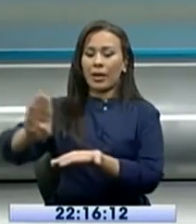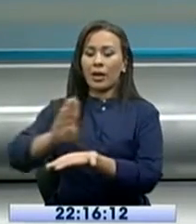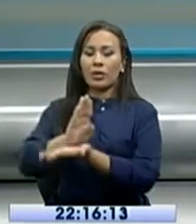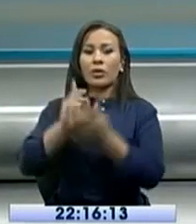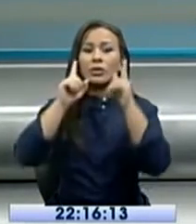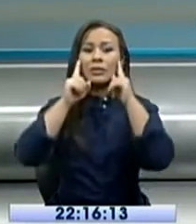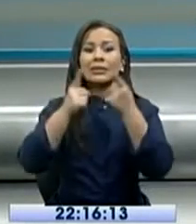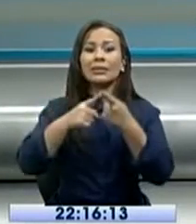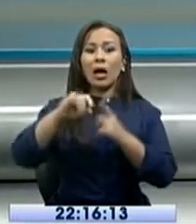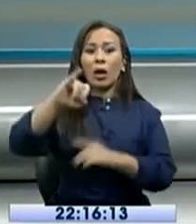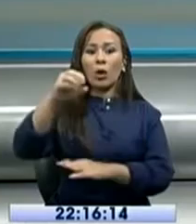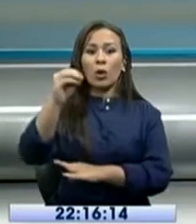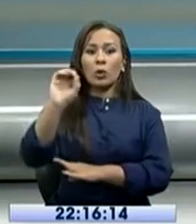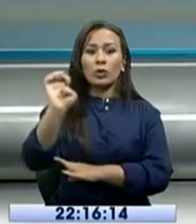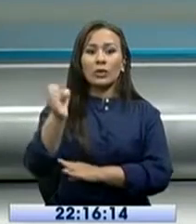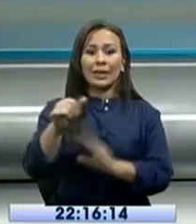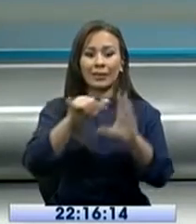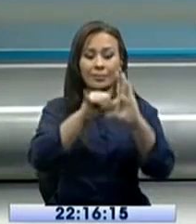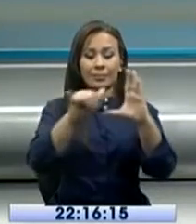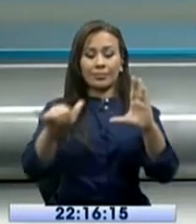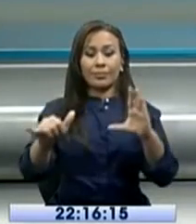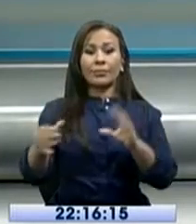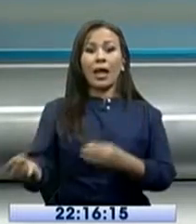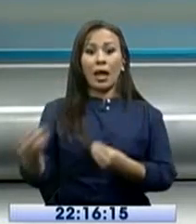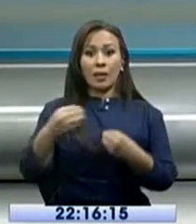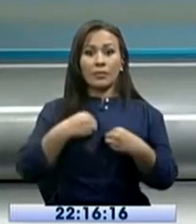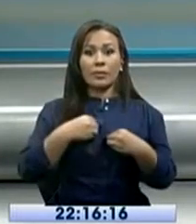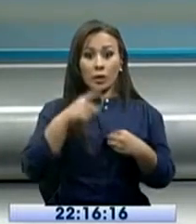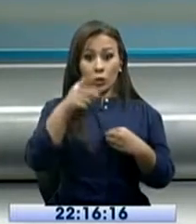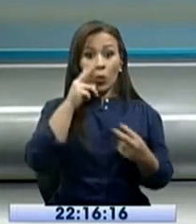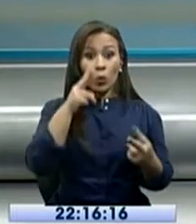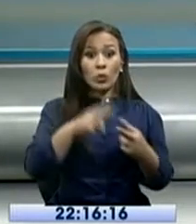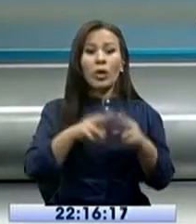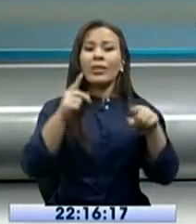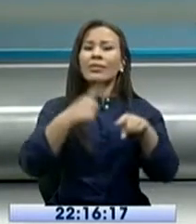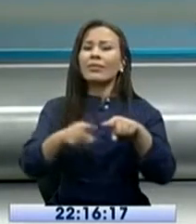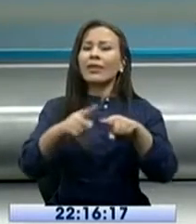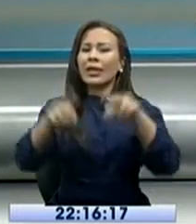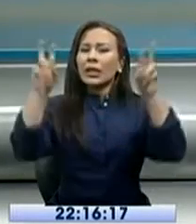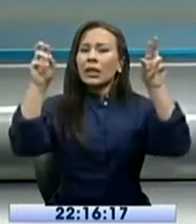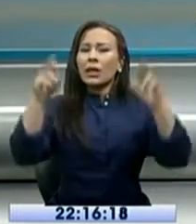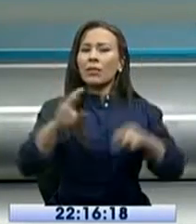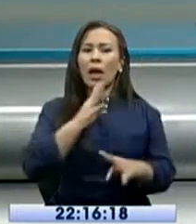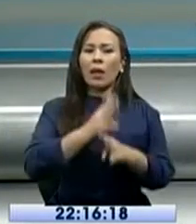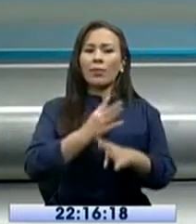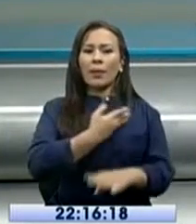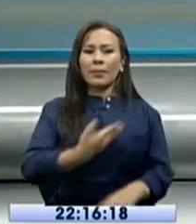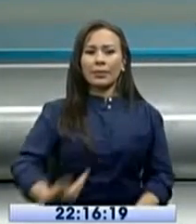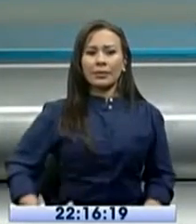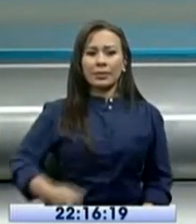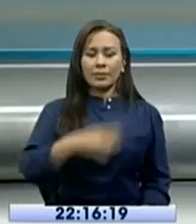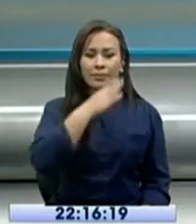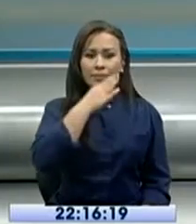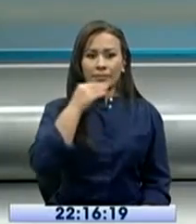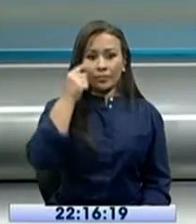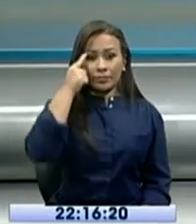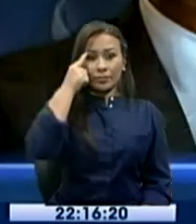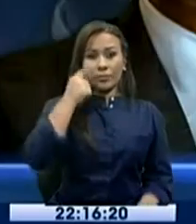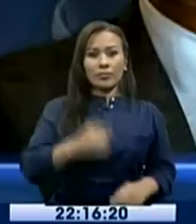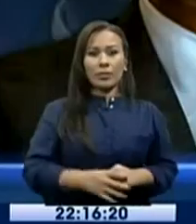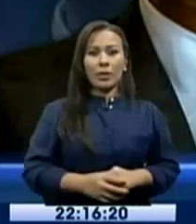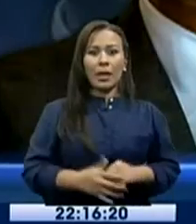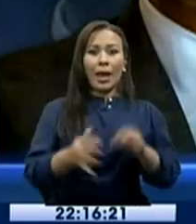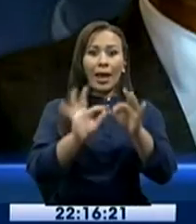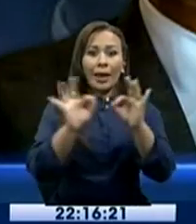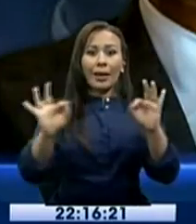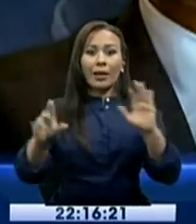en Monteverde, provincia de Santa Elena. A continuación, conozca algunos de los temas que habló el primer mandatario ecuatoriano.